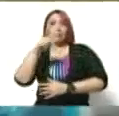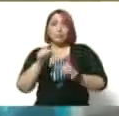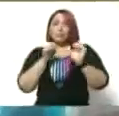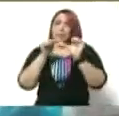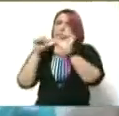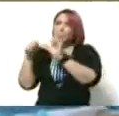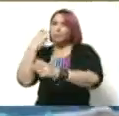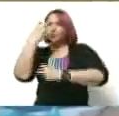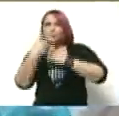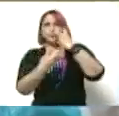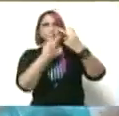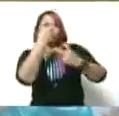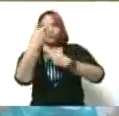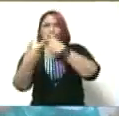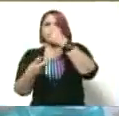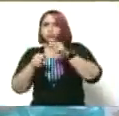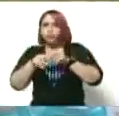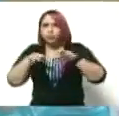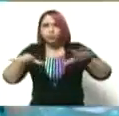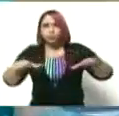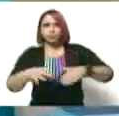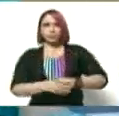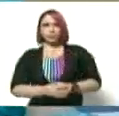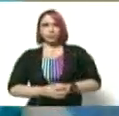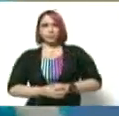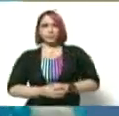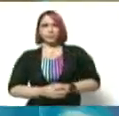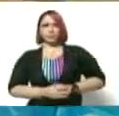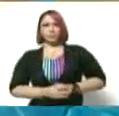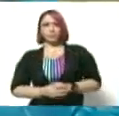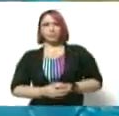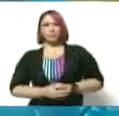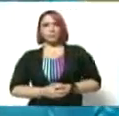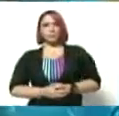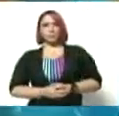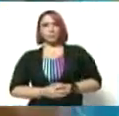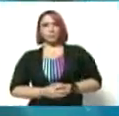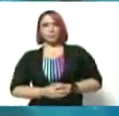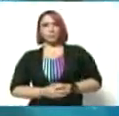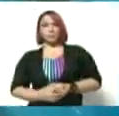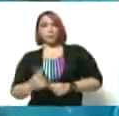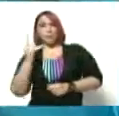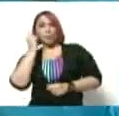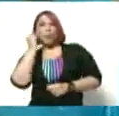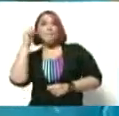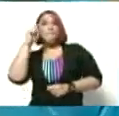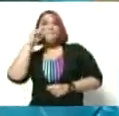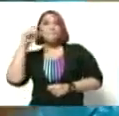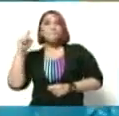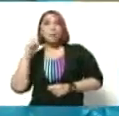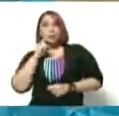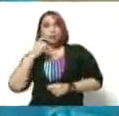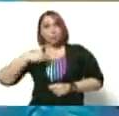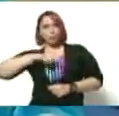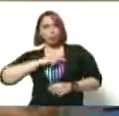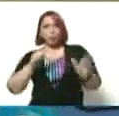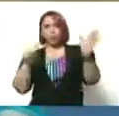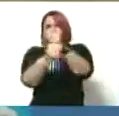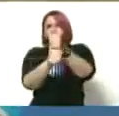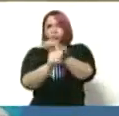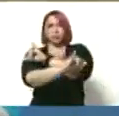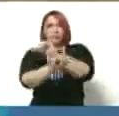aquí buscando entonces en este despliegue apartamento por apartamento a las mujeres embarazadas a las hemos ubicado y